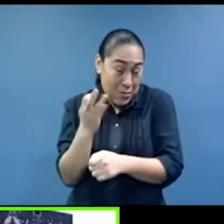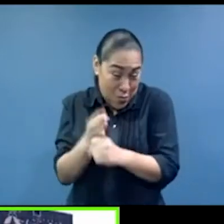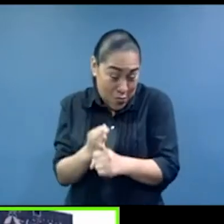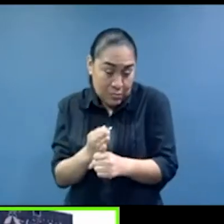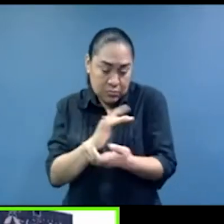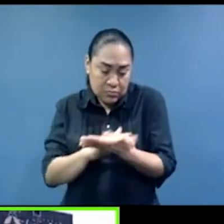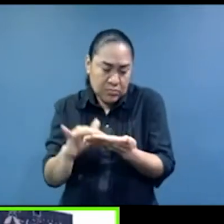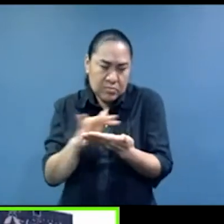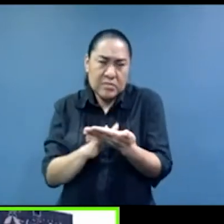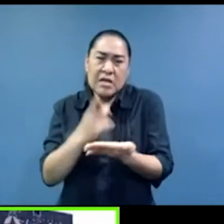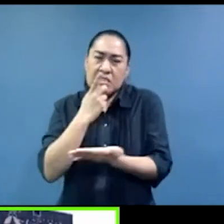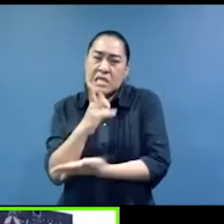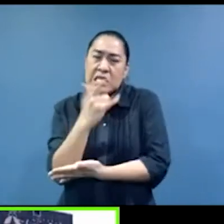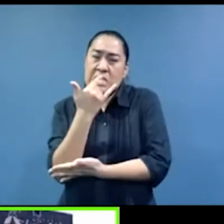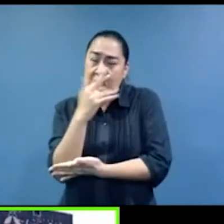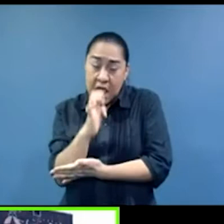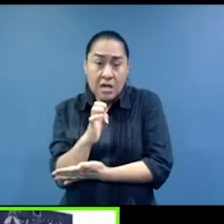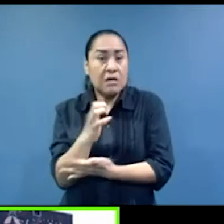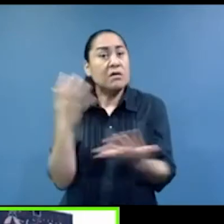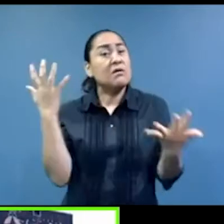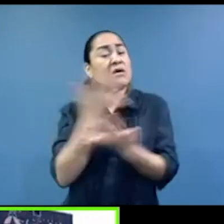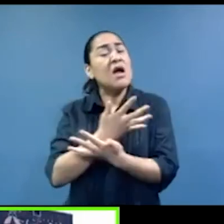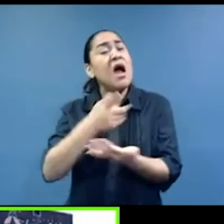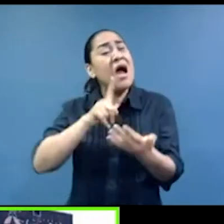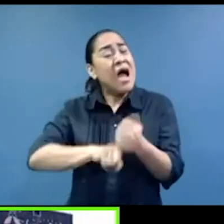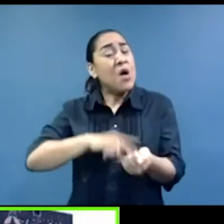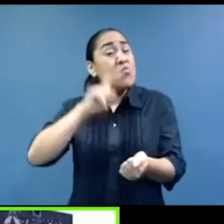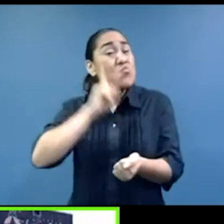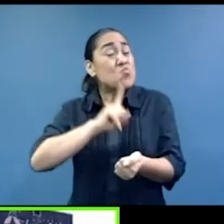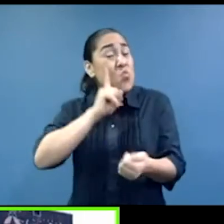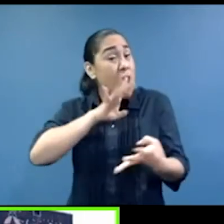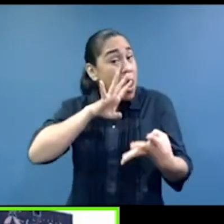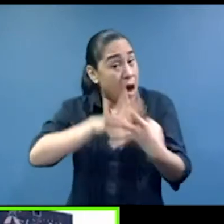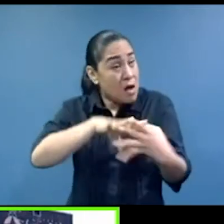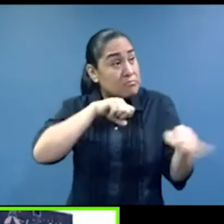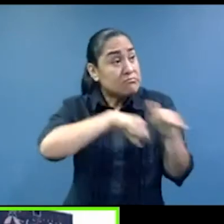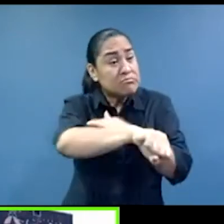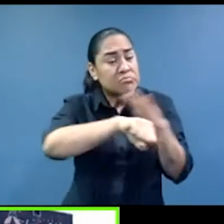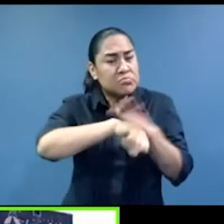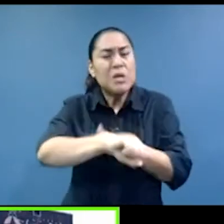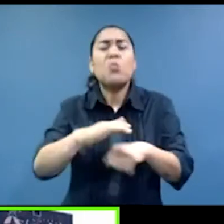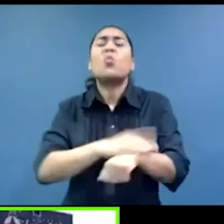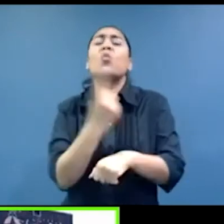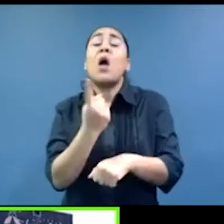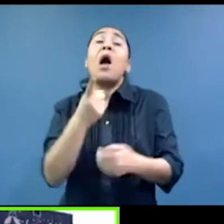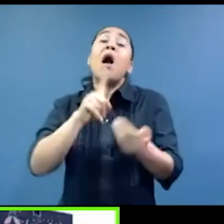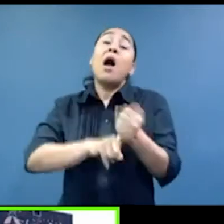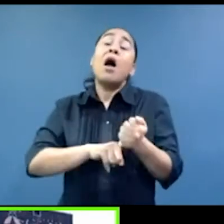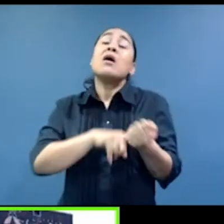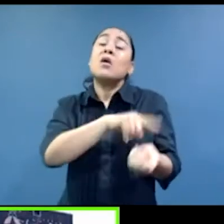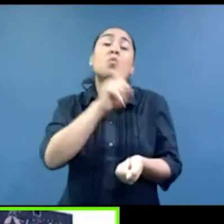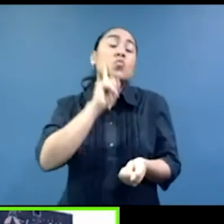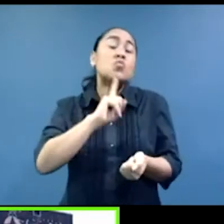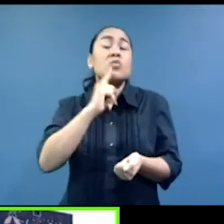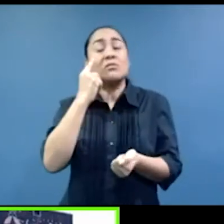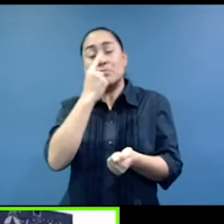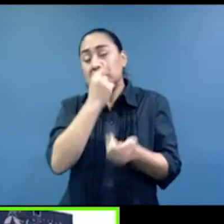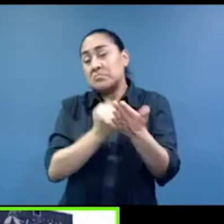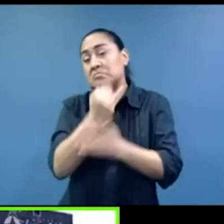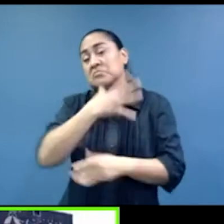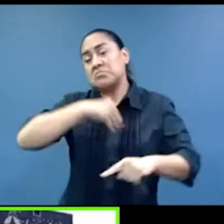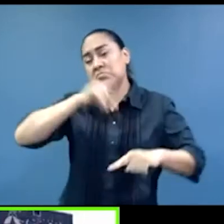nos decía que había mujeres encarceladas por interrumpir su embarazo. Y en esa situación, las y los